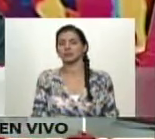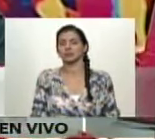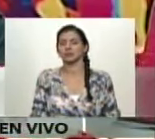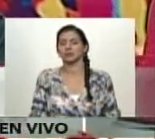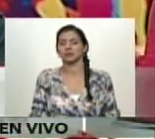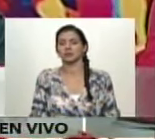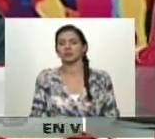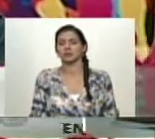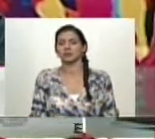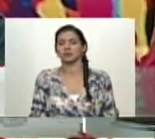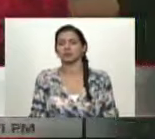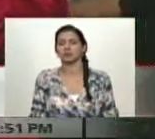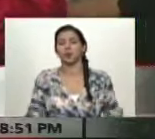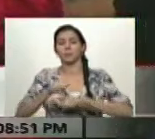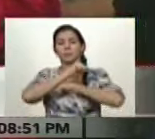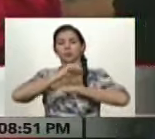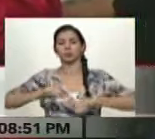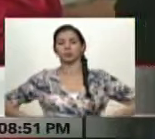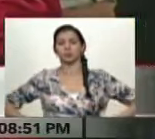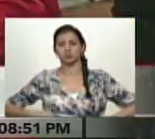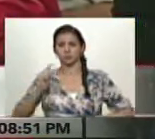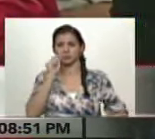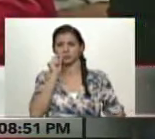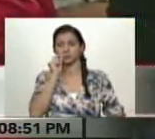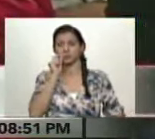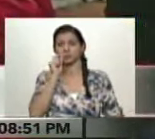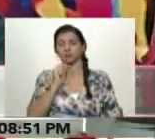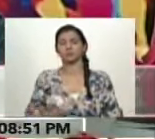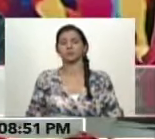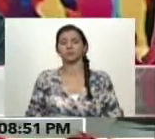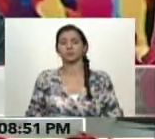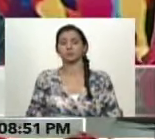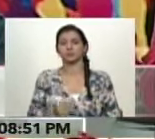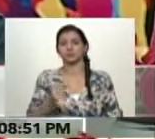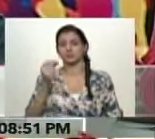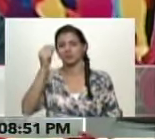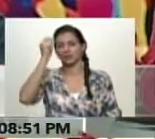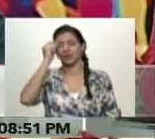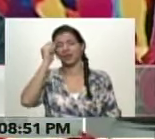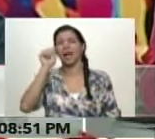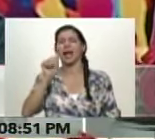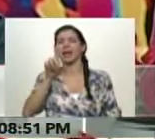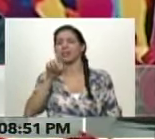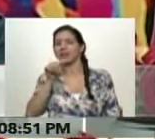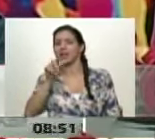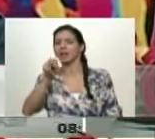En el Estado Portuguesa, el compañero Adán Coromoto Chávez Frías.